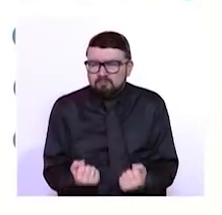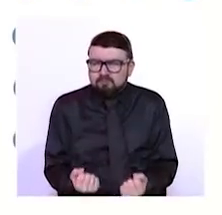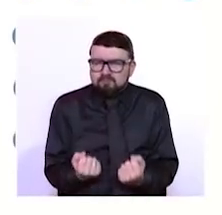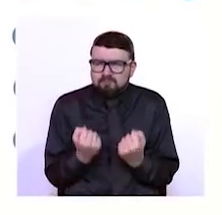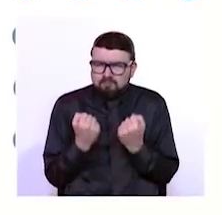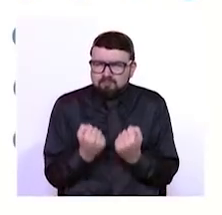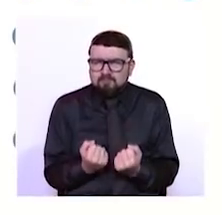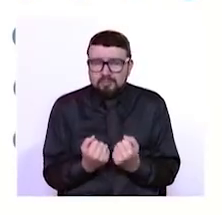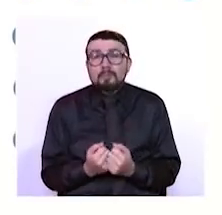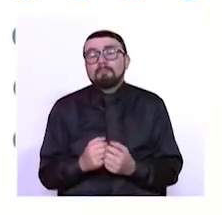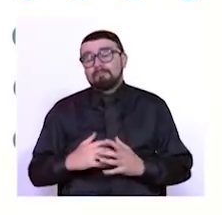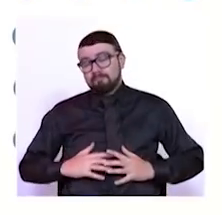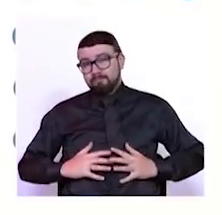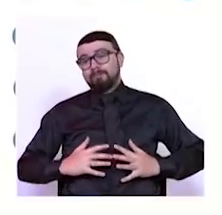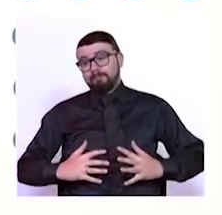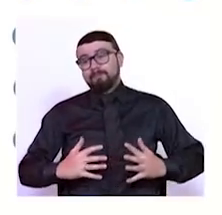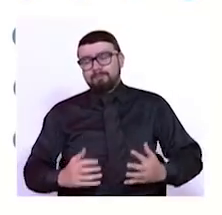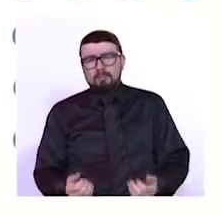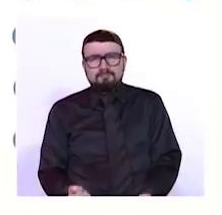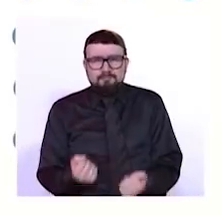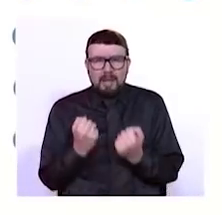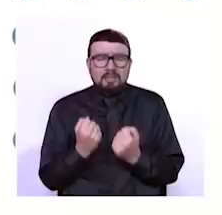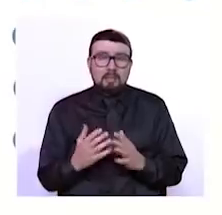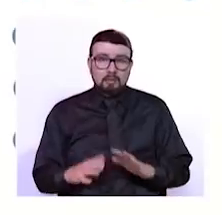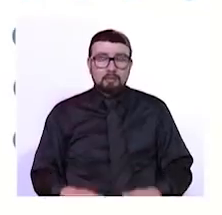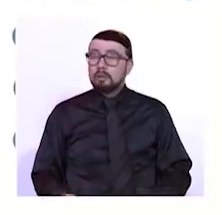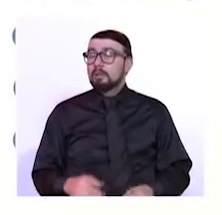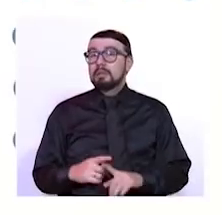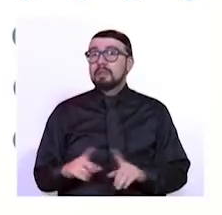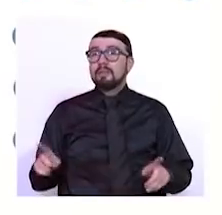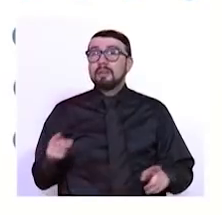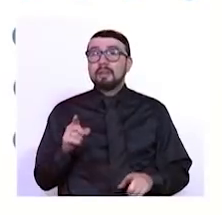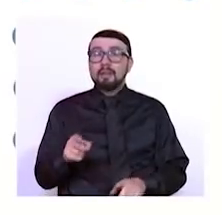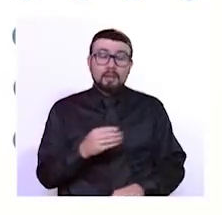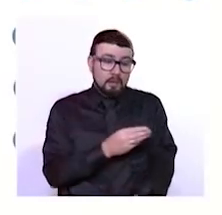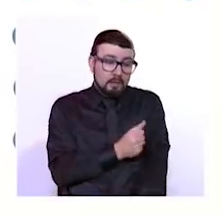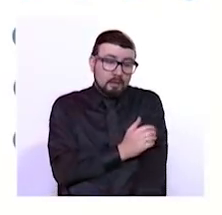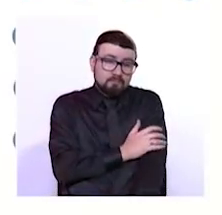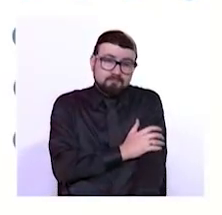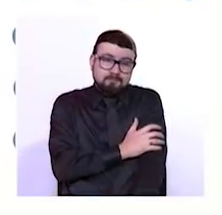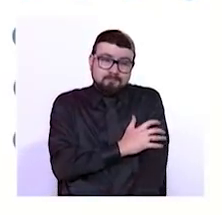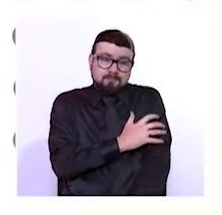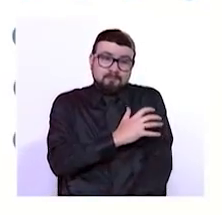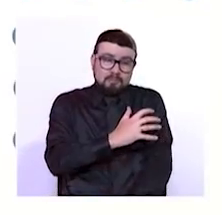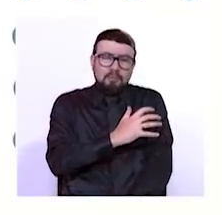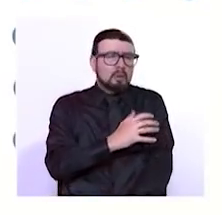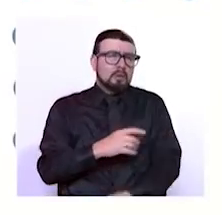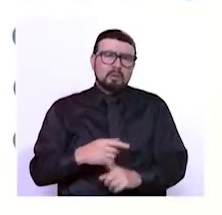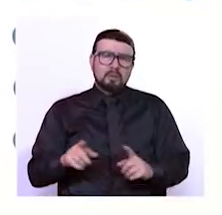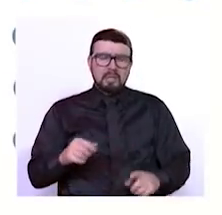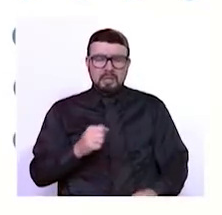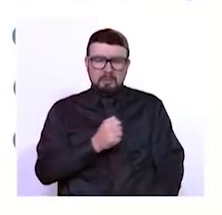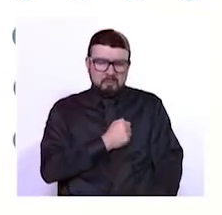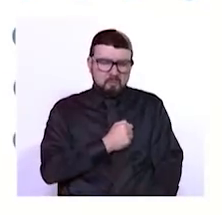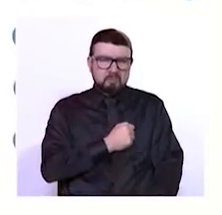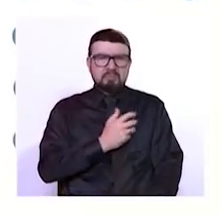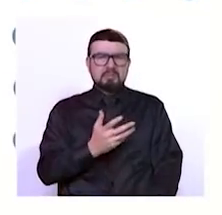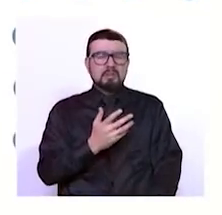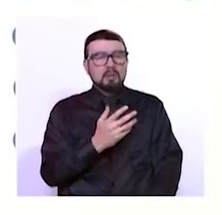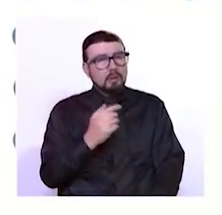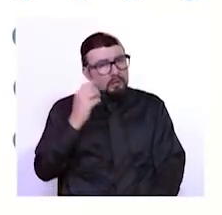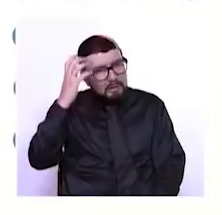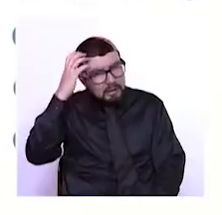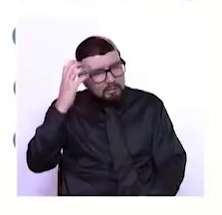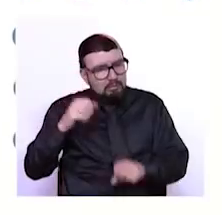hipertensión venosa. Es diferente a la hipertensión arterial, que ataca directamente las arterias, el corazón, el cerebro.